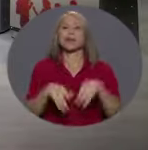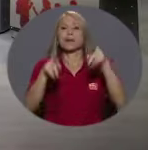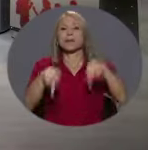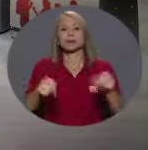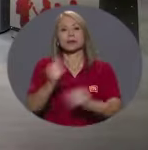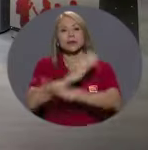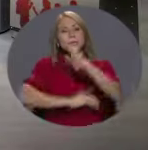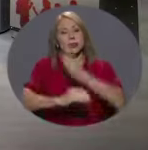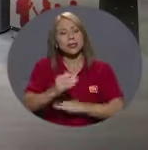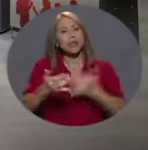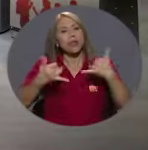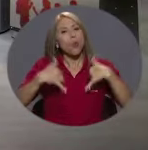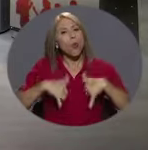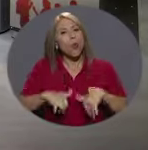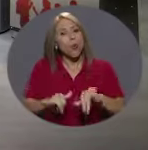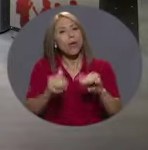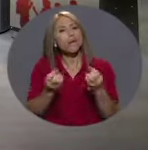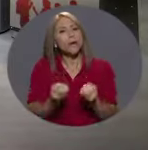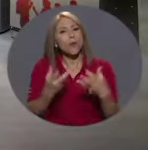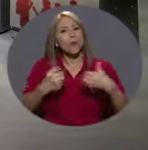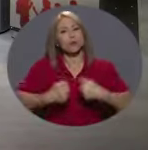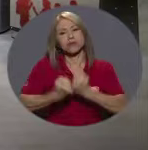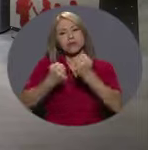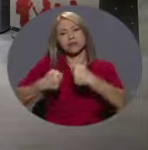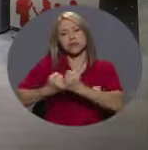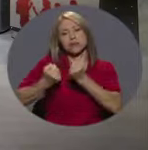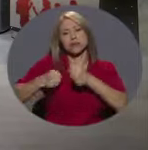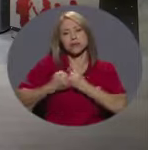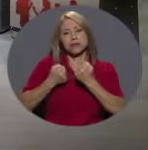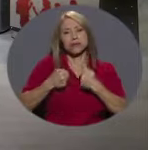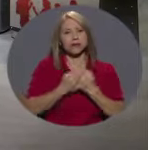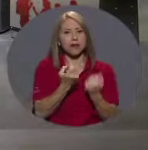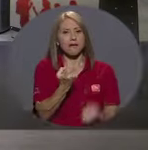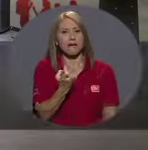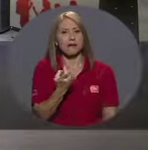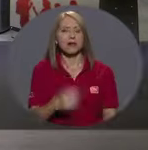personas con discapacidad pues tenemos todavía bastantes retos por delante.